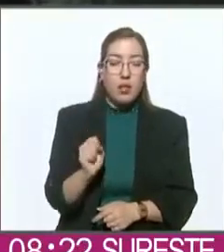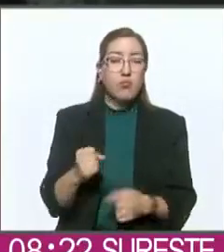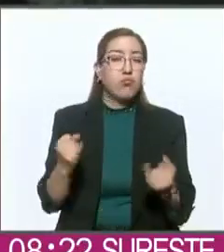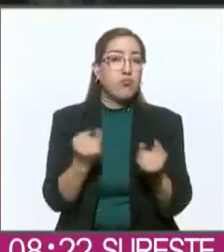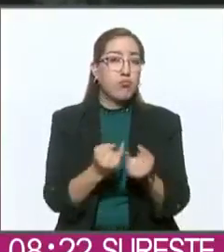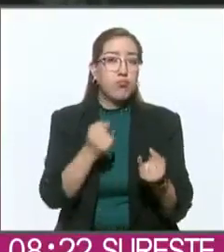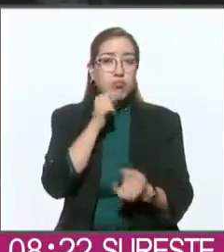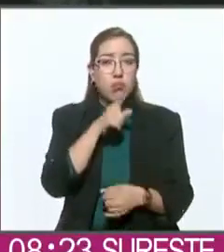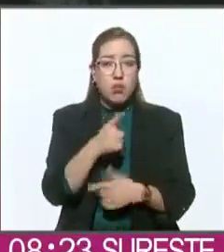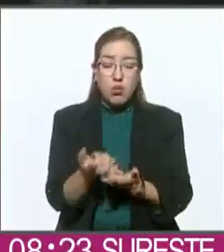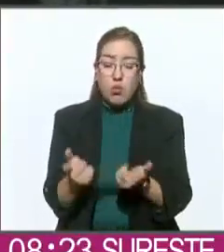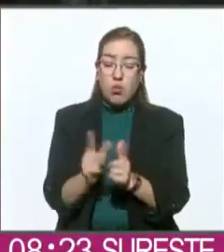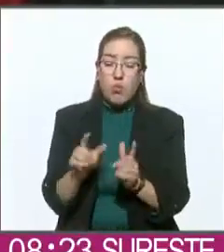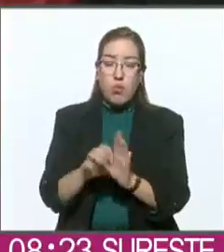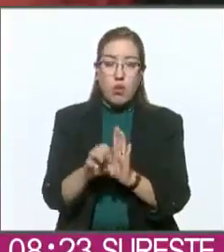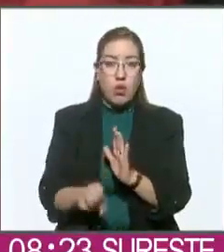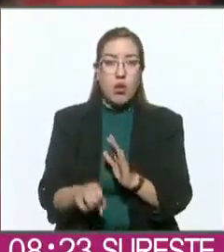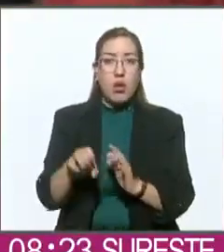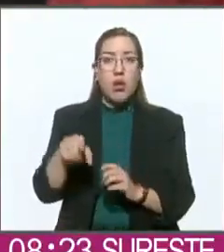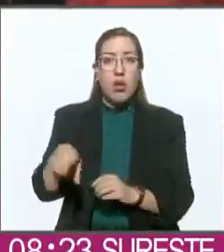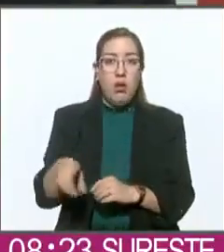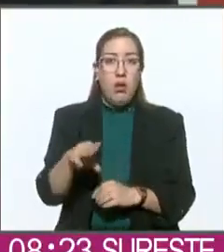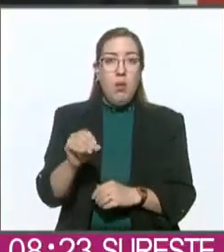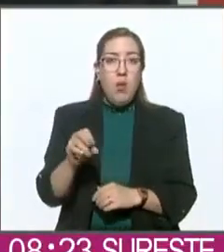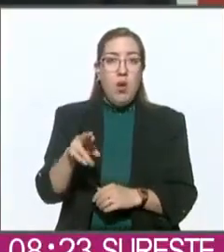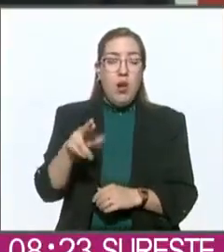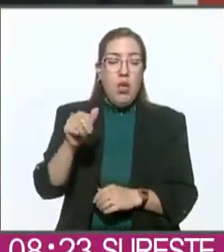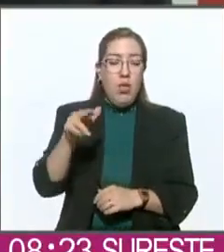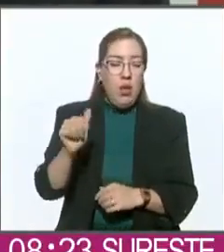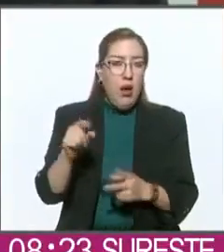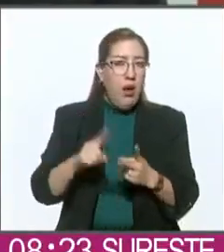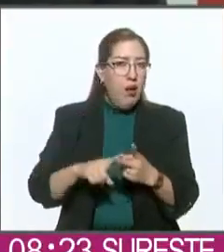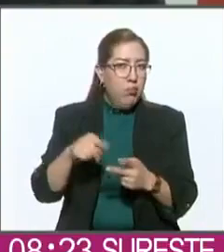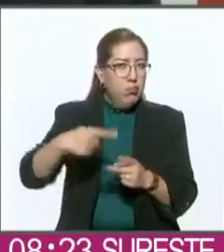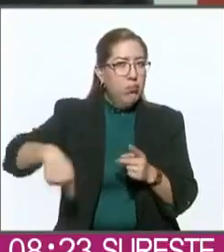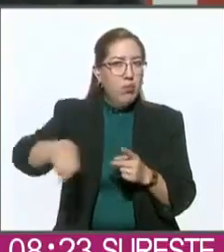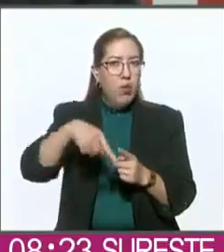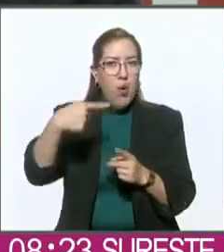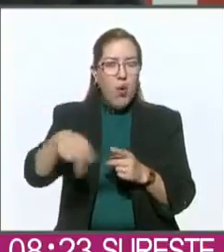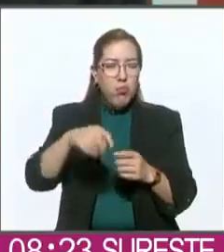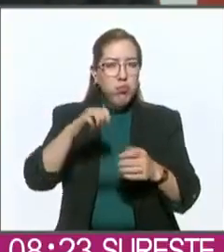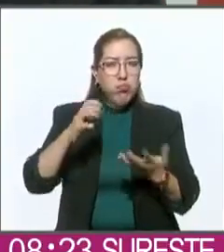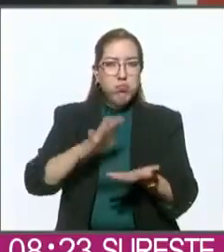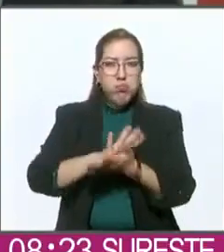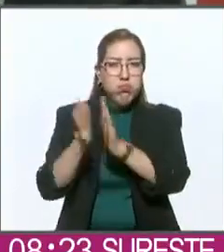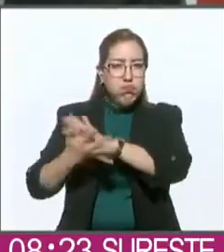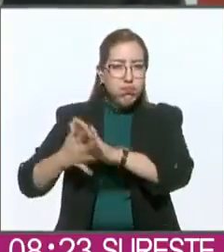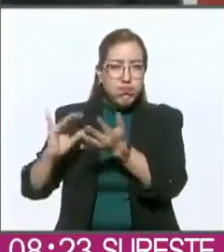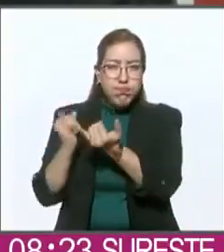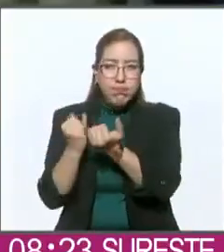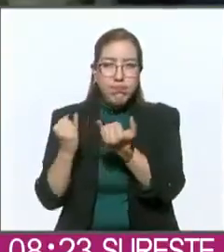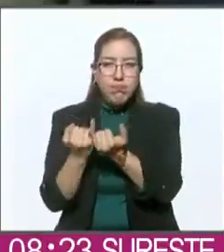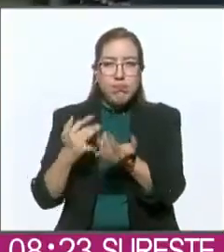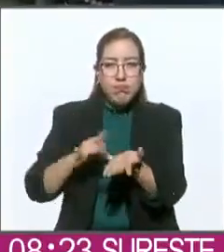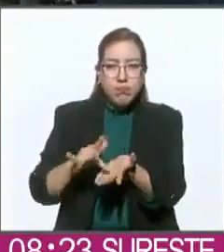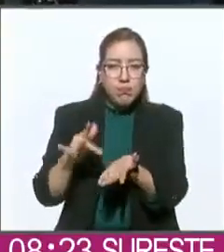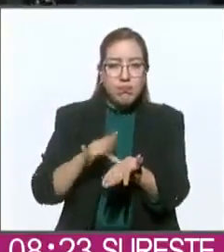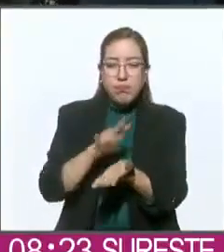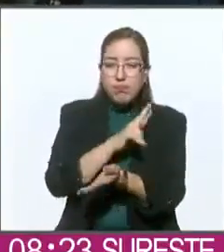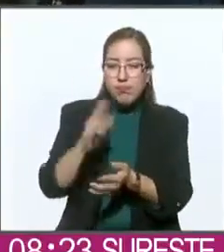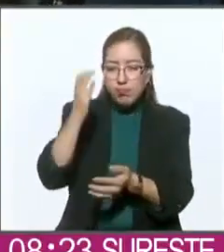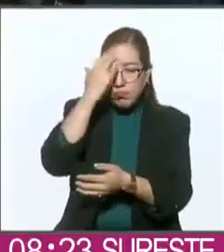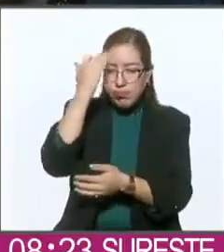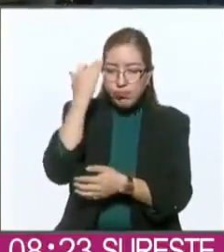del grupo parlamentario de Morena y sus aliados, del reconocer todos los avances y logros que hemos tenido a lo largo de